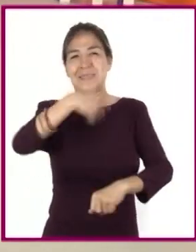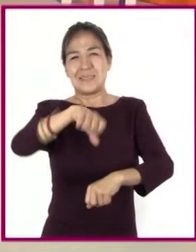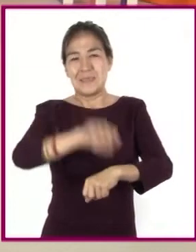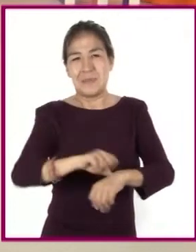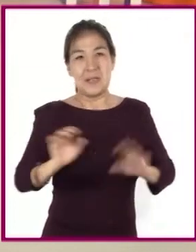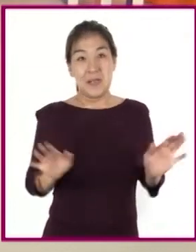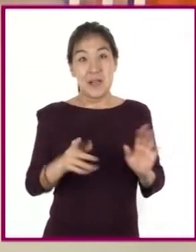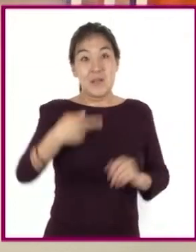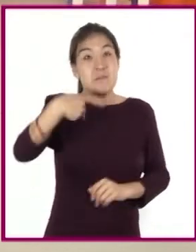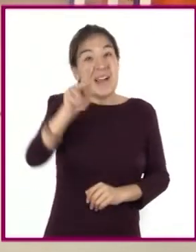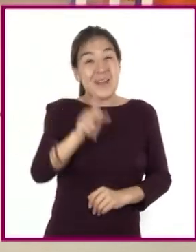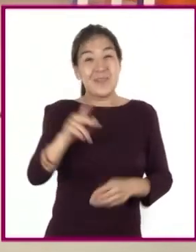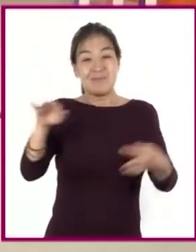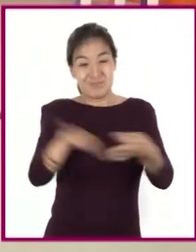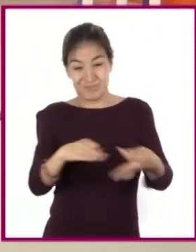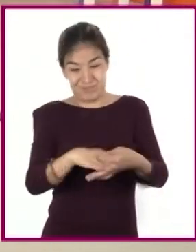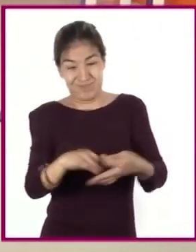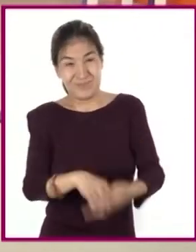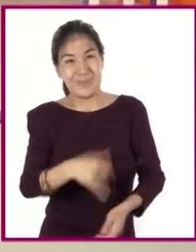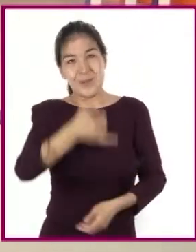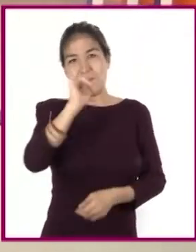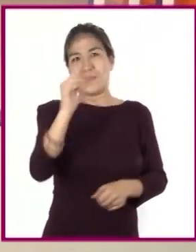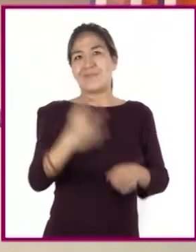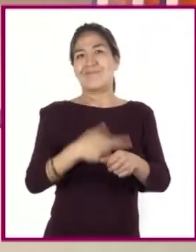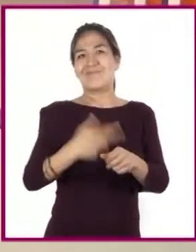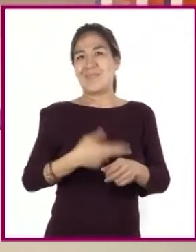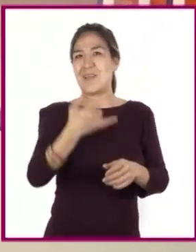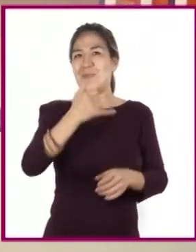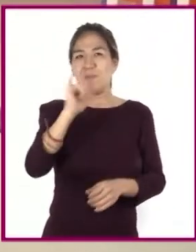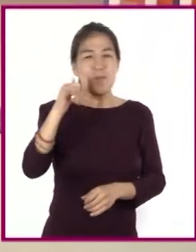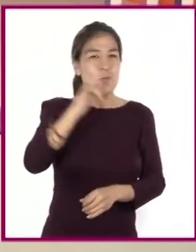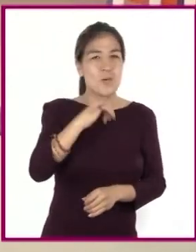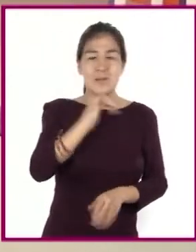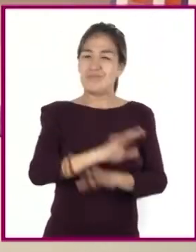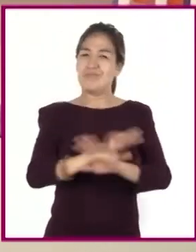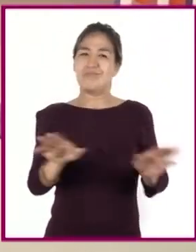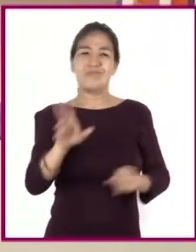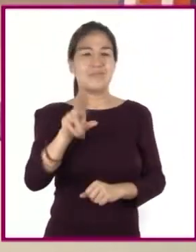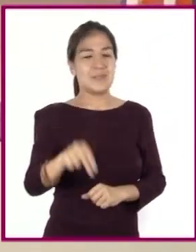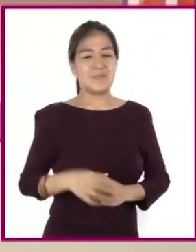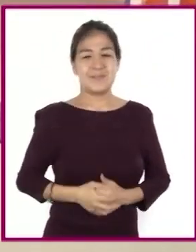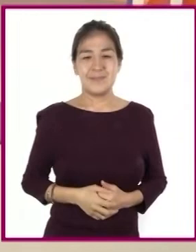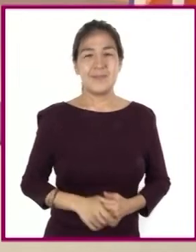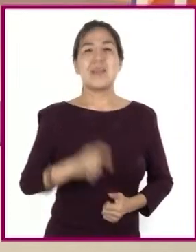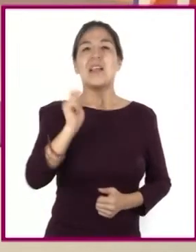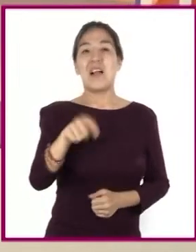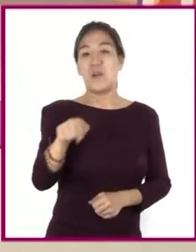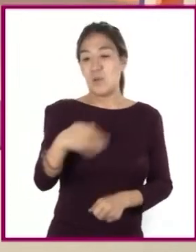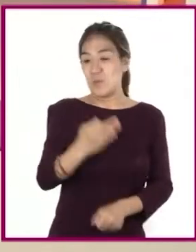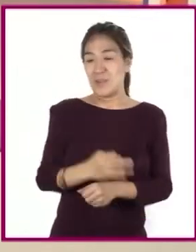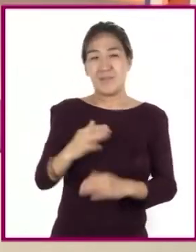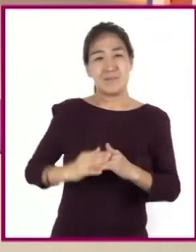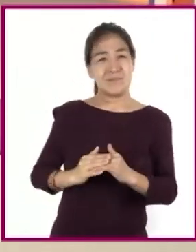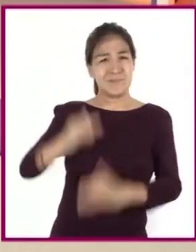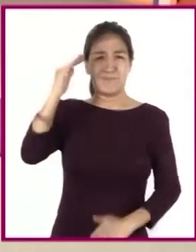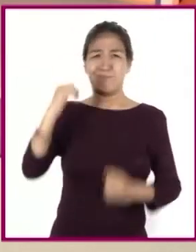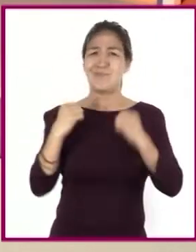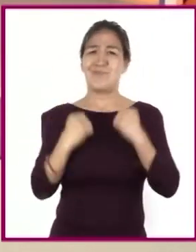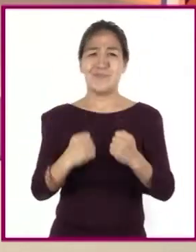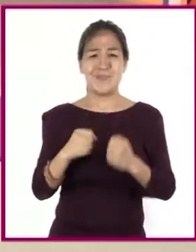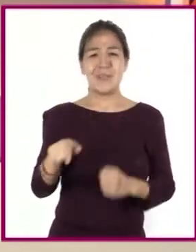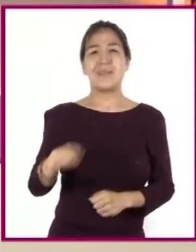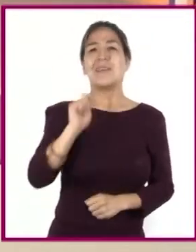ser la fuente esencial de hidratación. La cantidad de calorías que tienen estas bebidas es altísima y además no nos